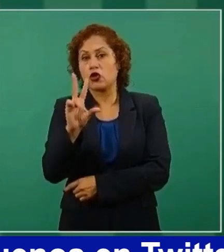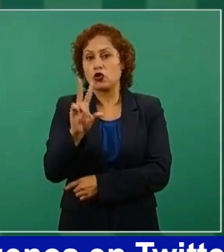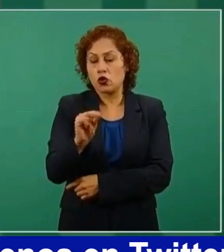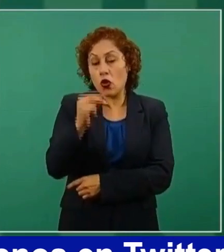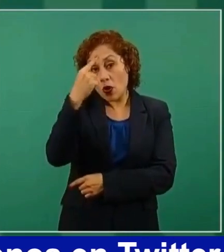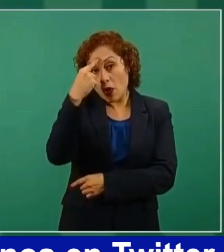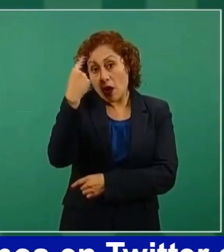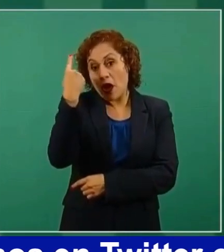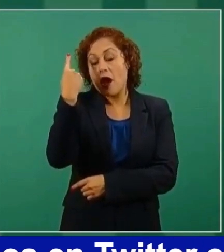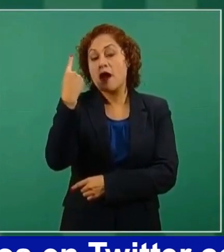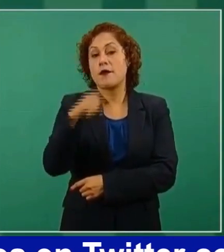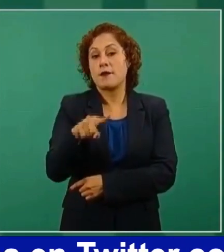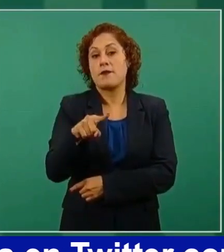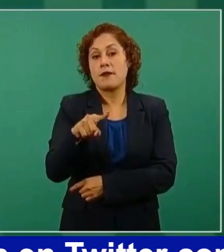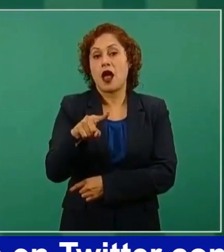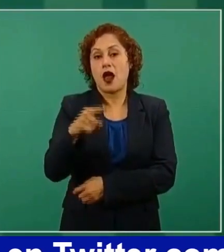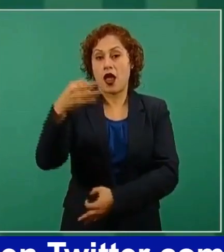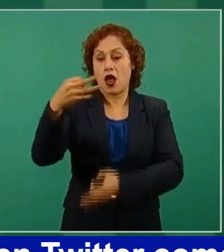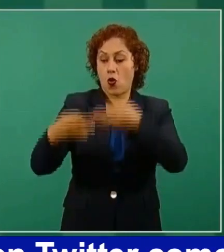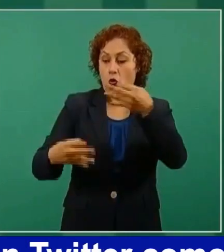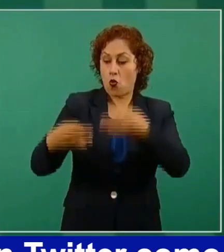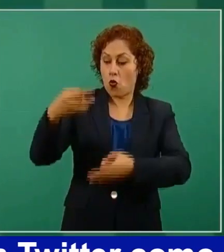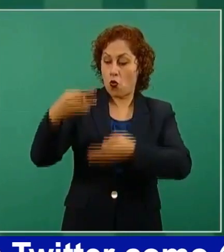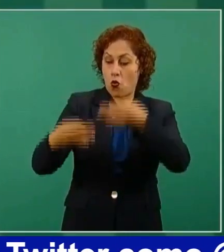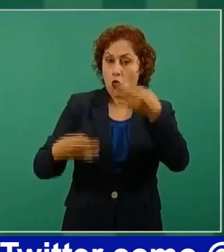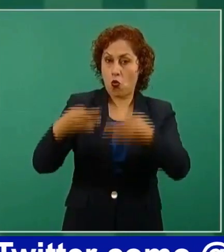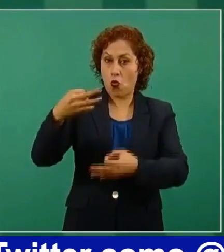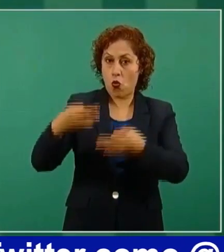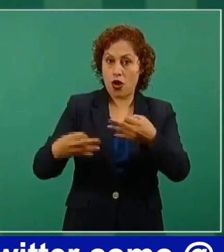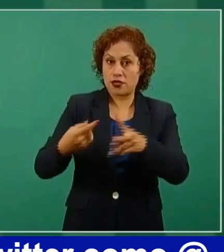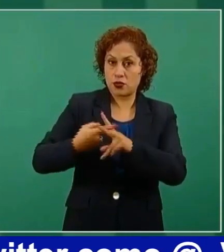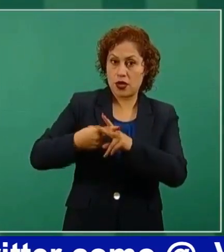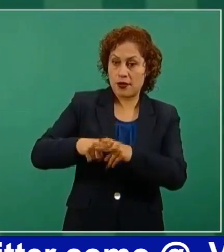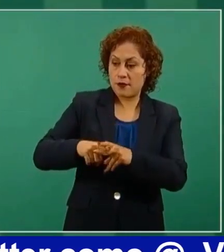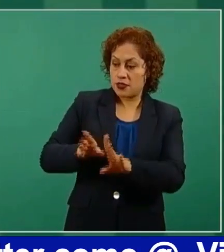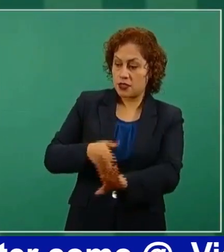el inicio de un juicio contra los expresidentes,